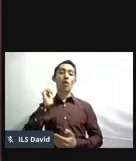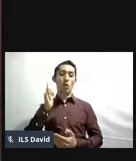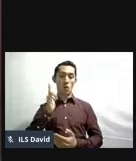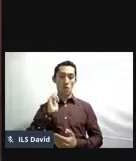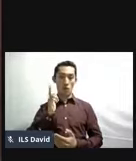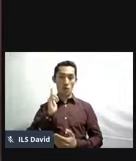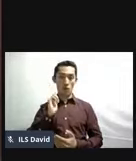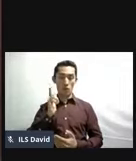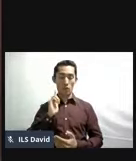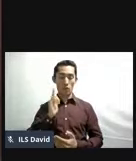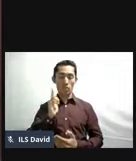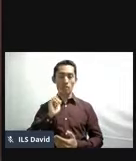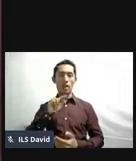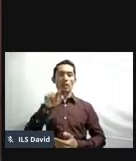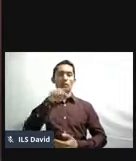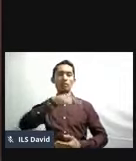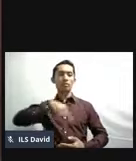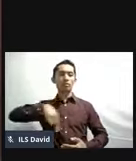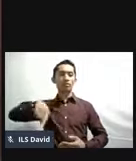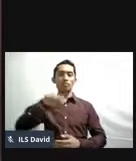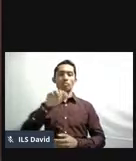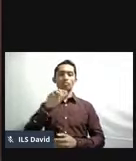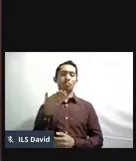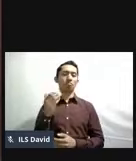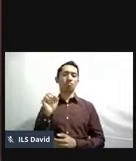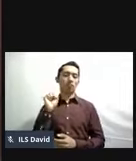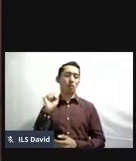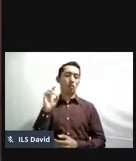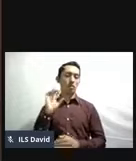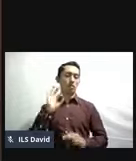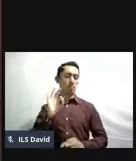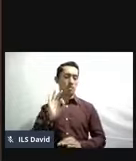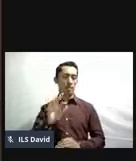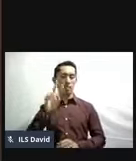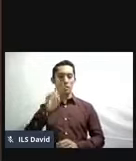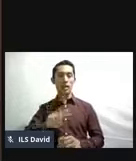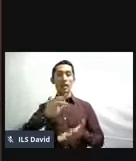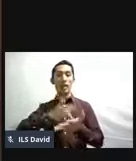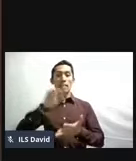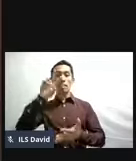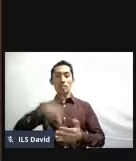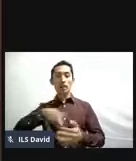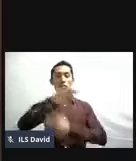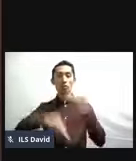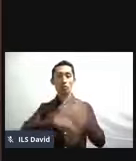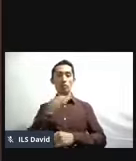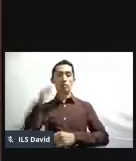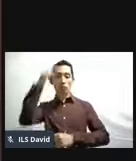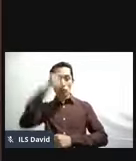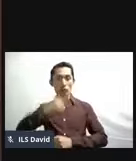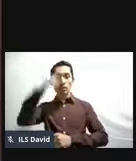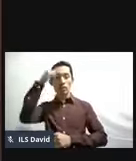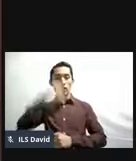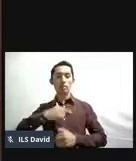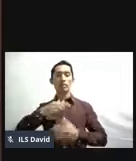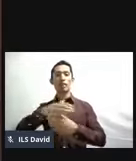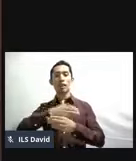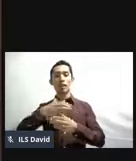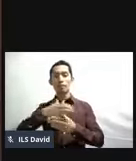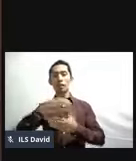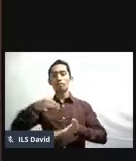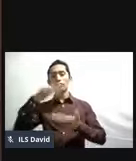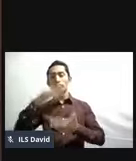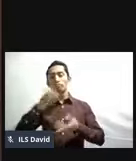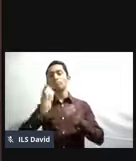excelente fin de semana. Gracias al público que está noche tras noche en charlas de café. Y es que, bueno, pues